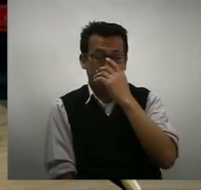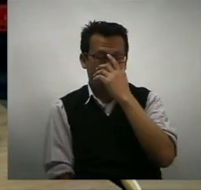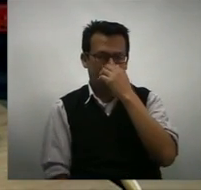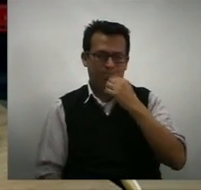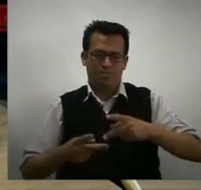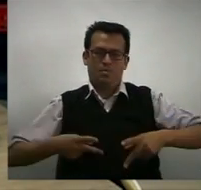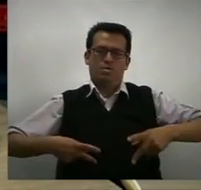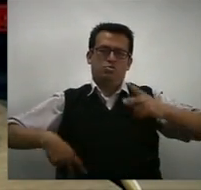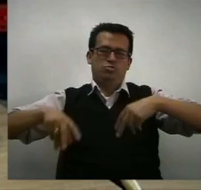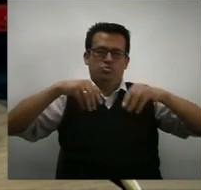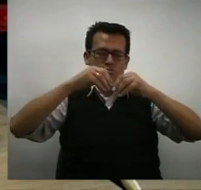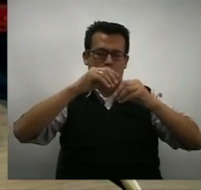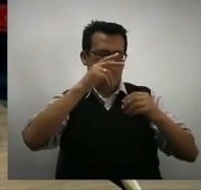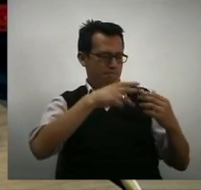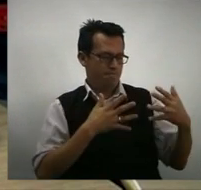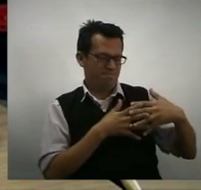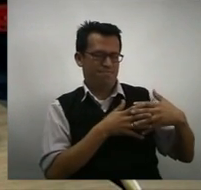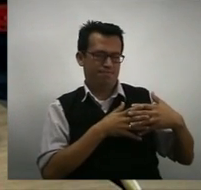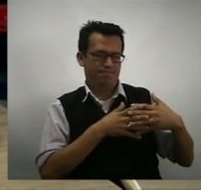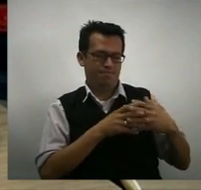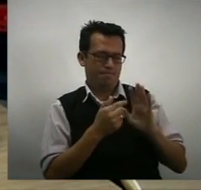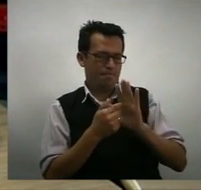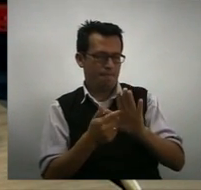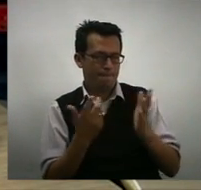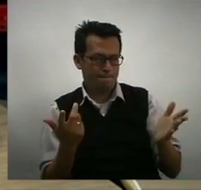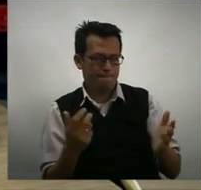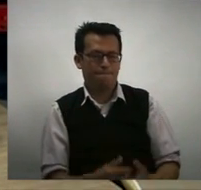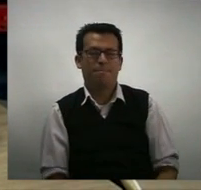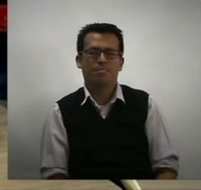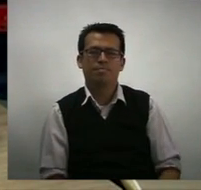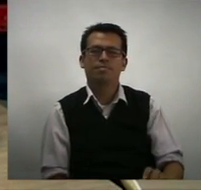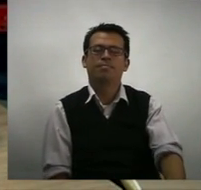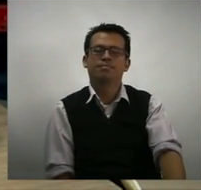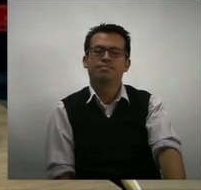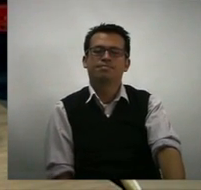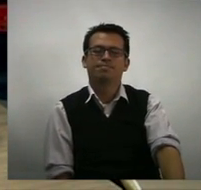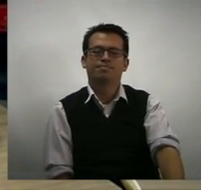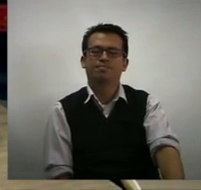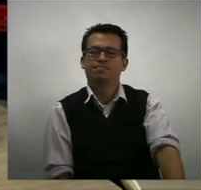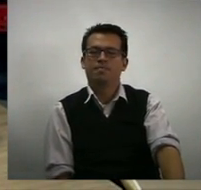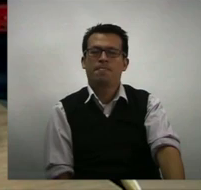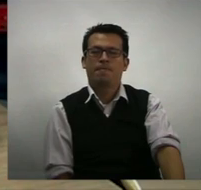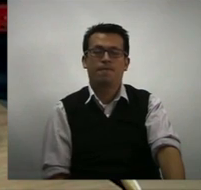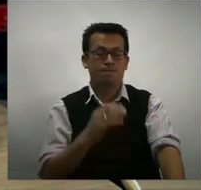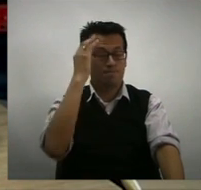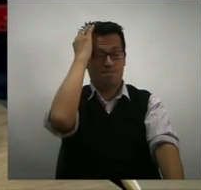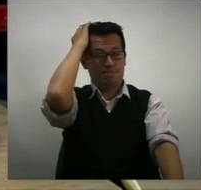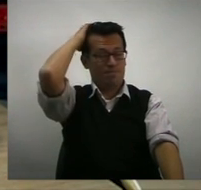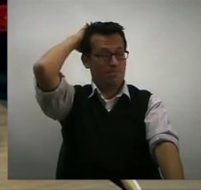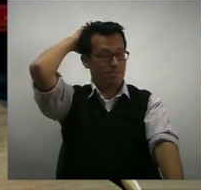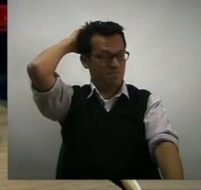La sociedad, mitosis, el ser humano mitigado. Tengo también un epígrafe de Horkheimer. La convivencia de